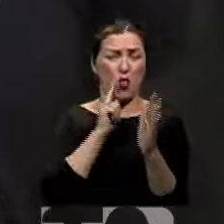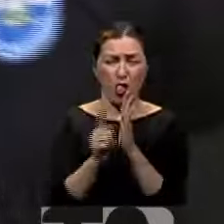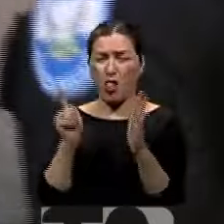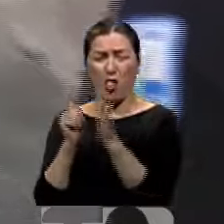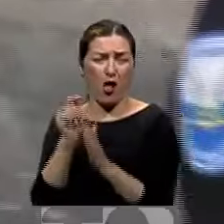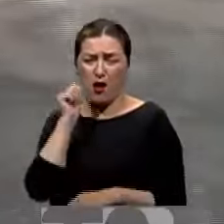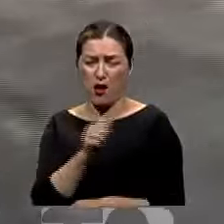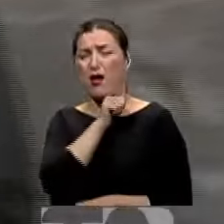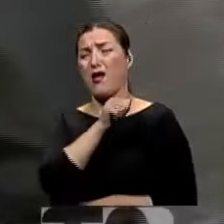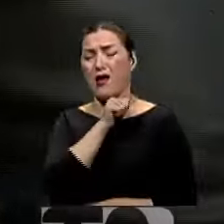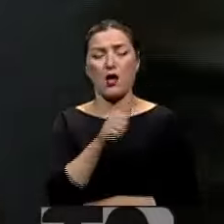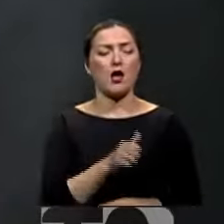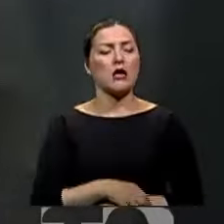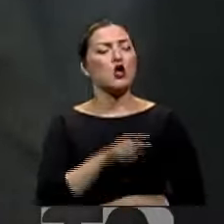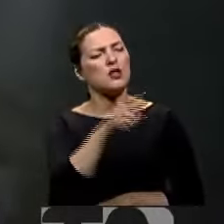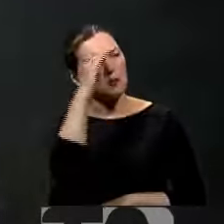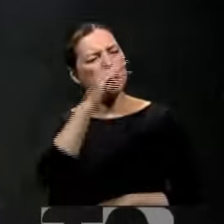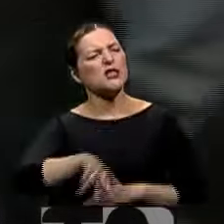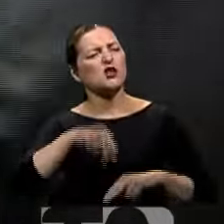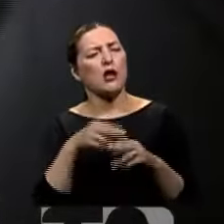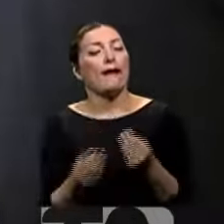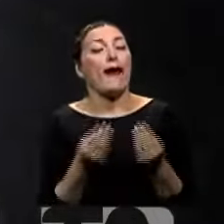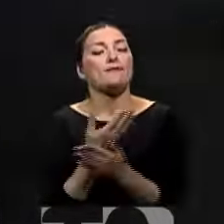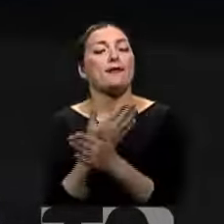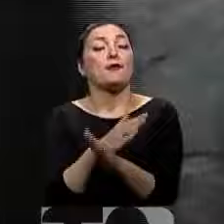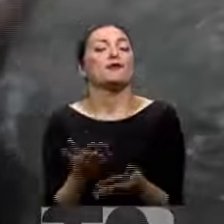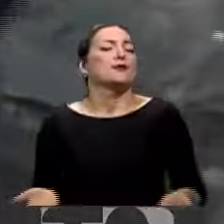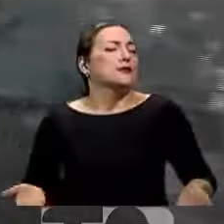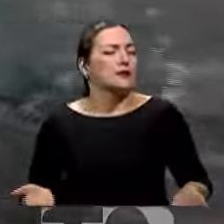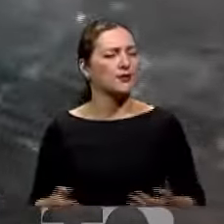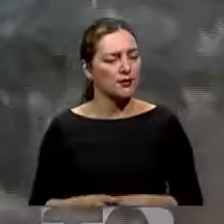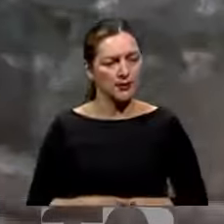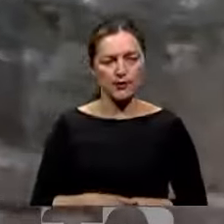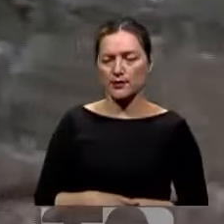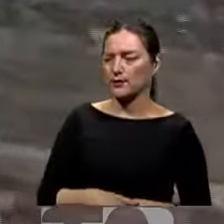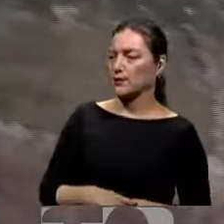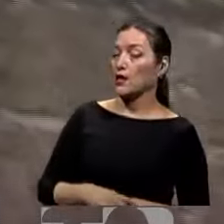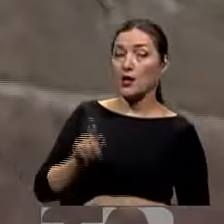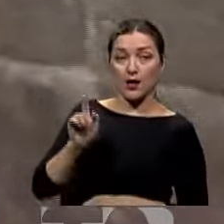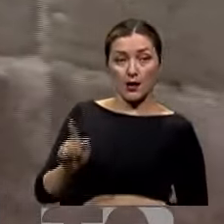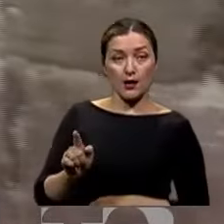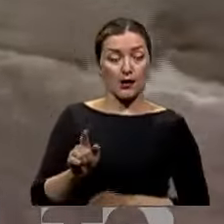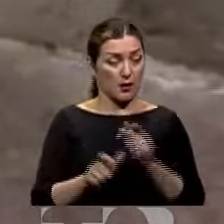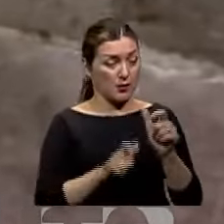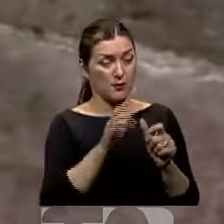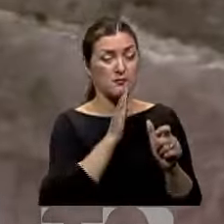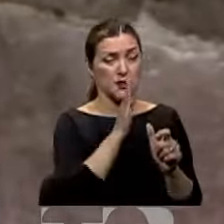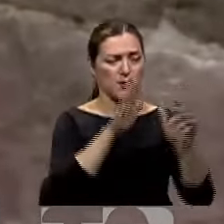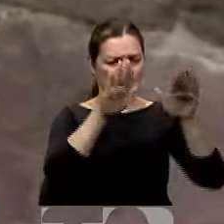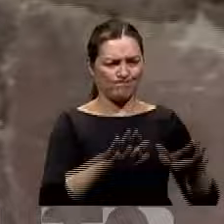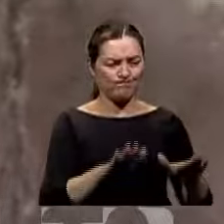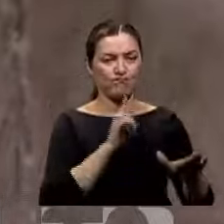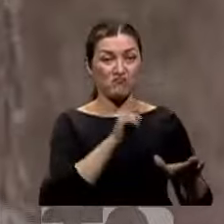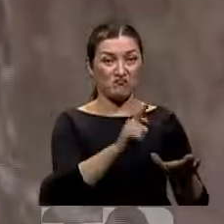ustedes van a utilizar para prevenir que se dé estos incidentes que están denunciando? Así es, la presencia constante en los sitios